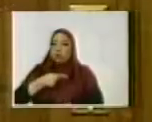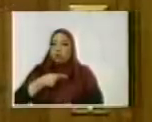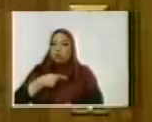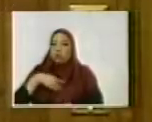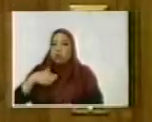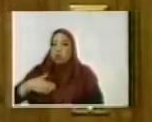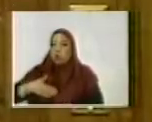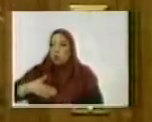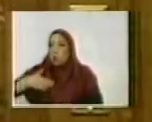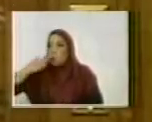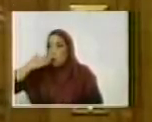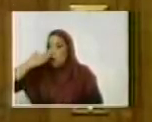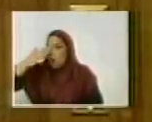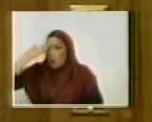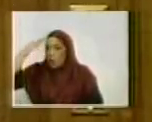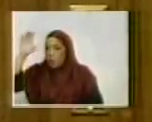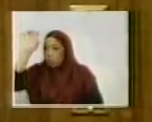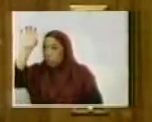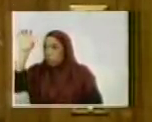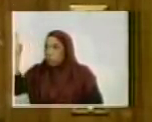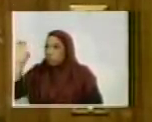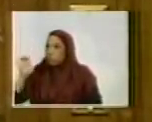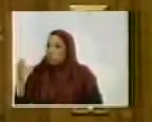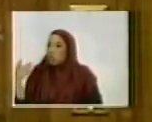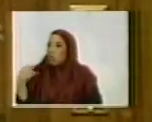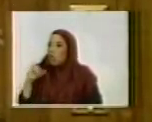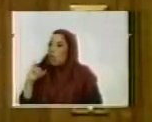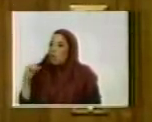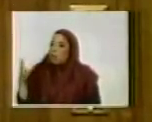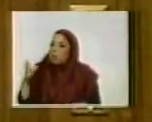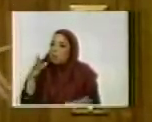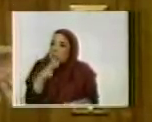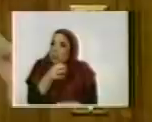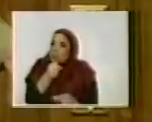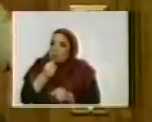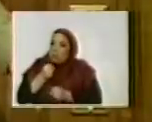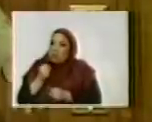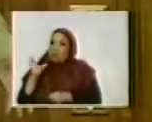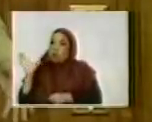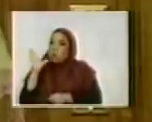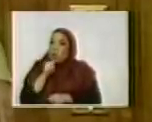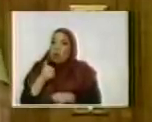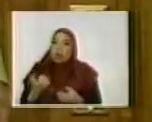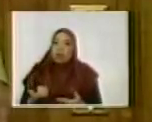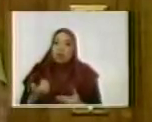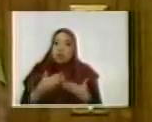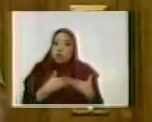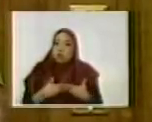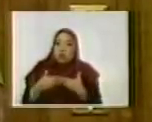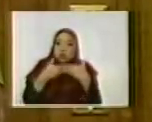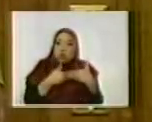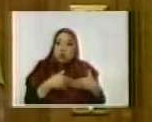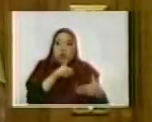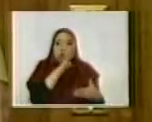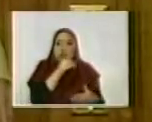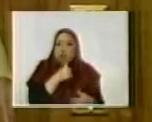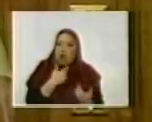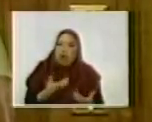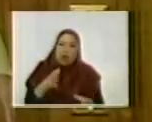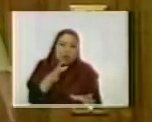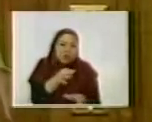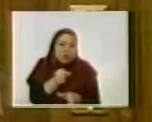Oriente, ¿dónde está la esperanza? No puede estar en el imperialismo yanqui, ni puede